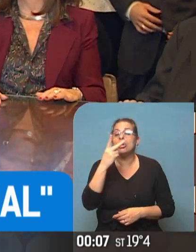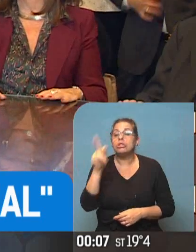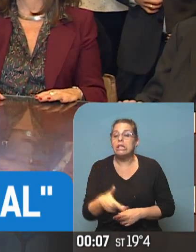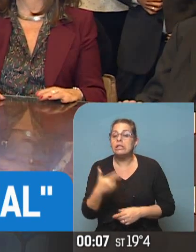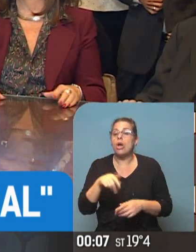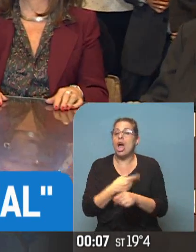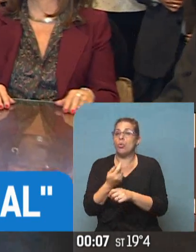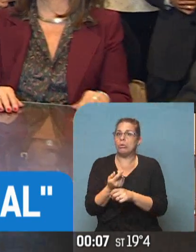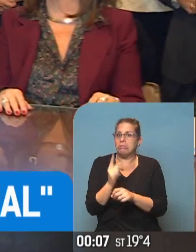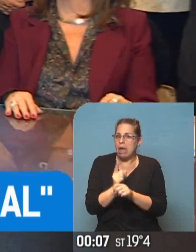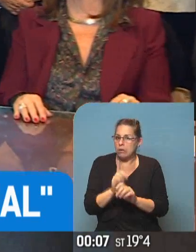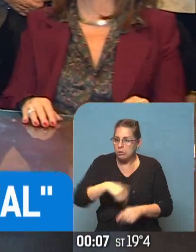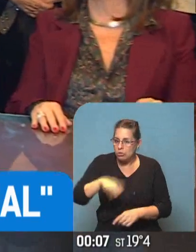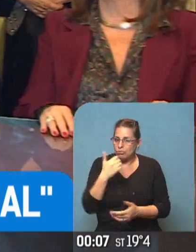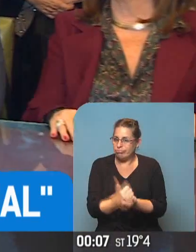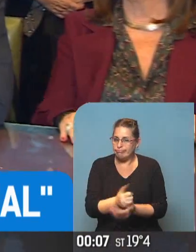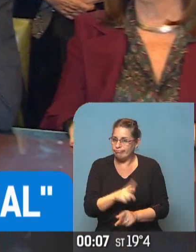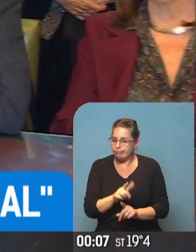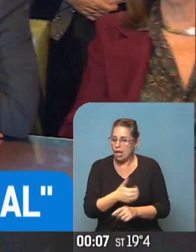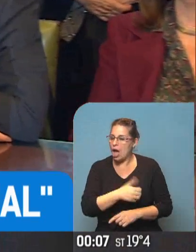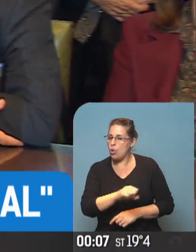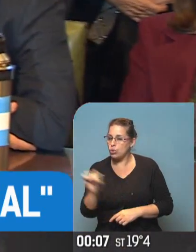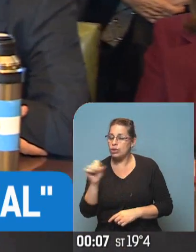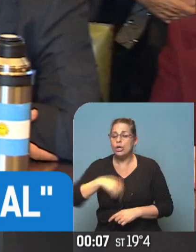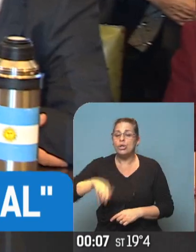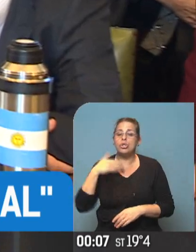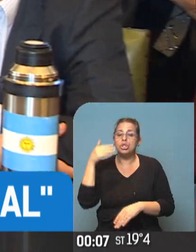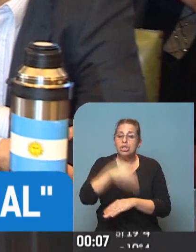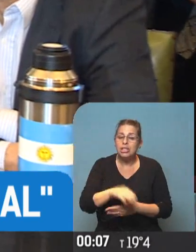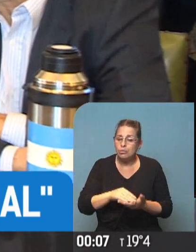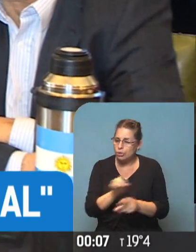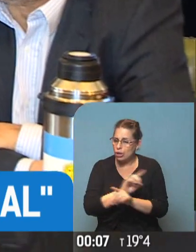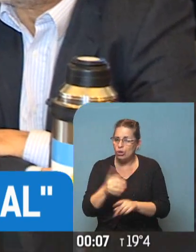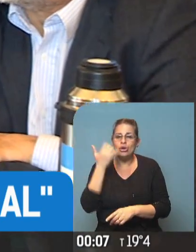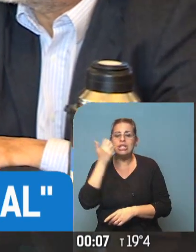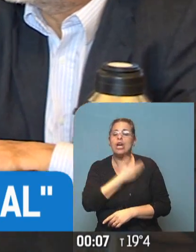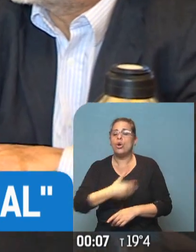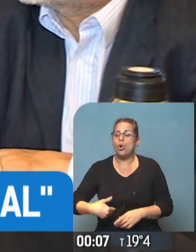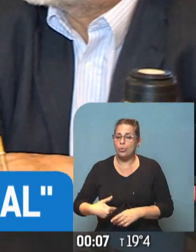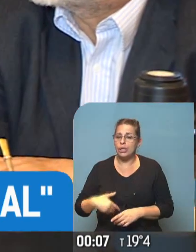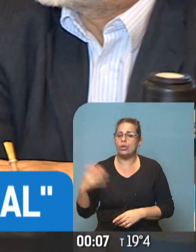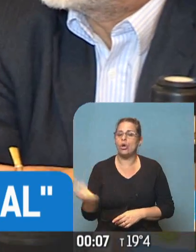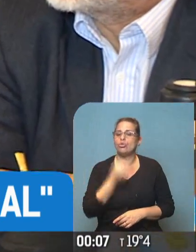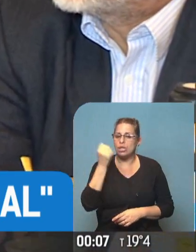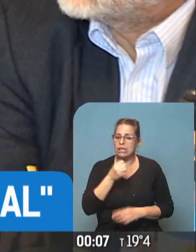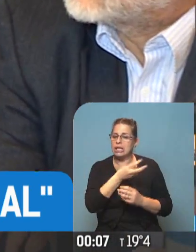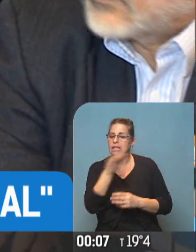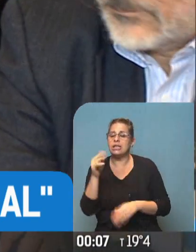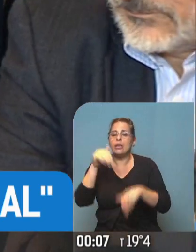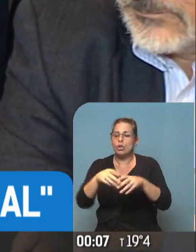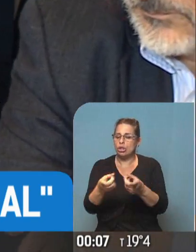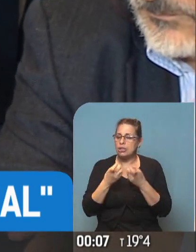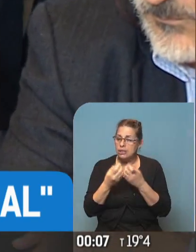nosotros. O sea, nosotros no vamos a bajar al recinto porque ya el oficialismo consiguió los 2/3